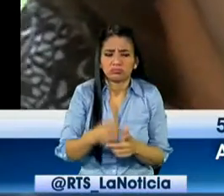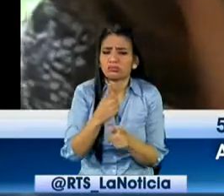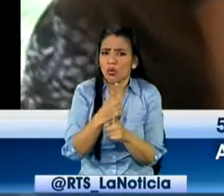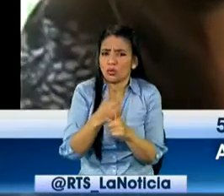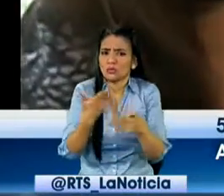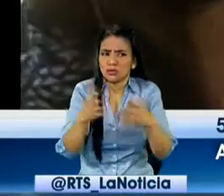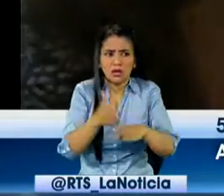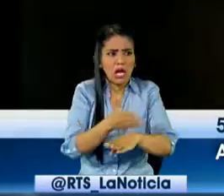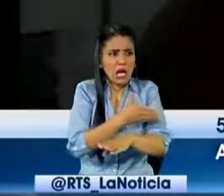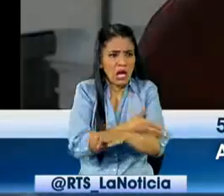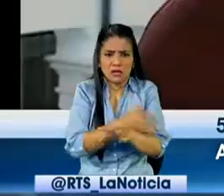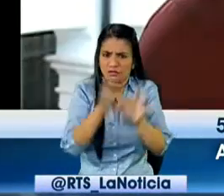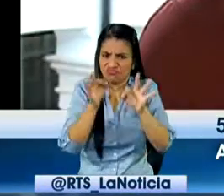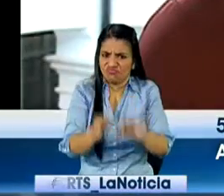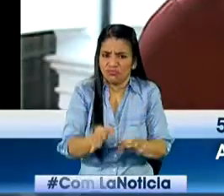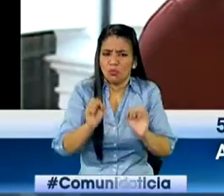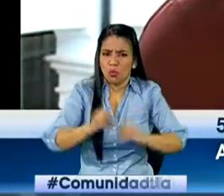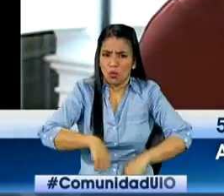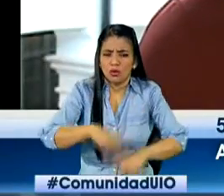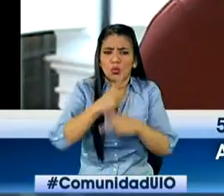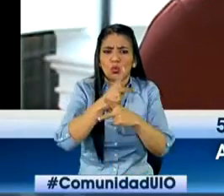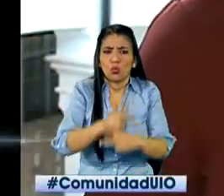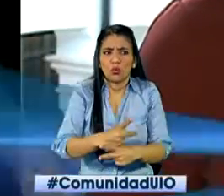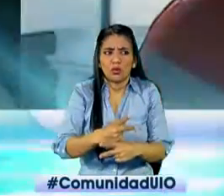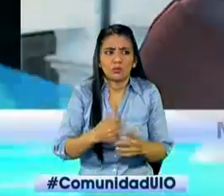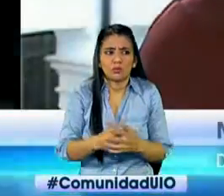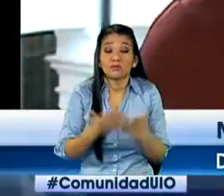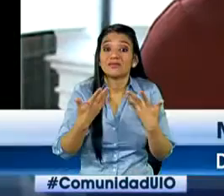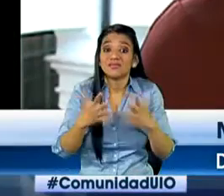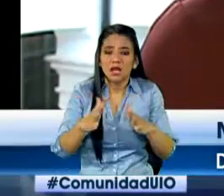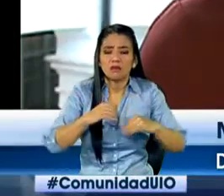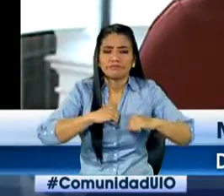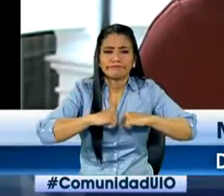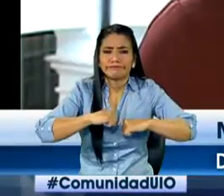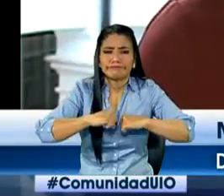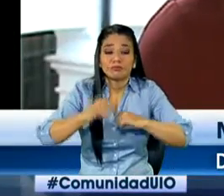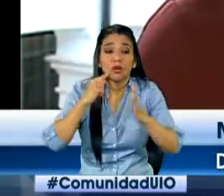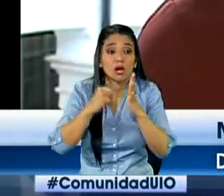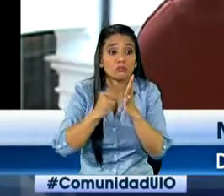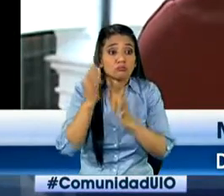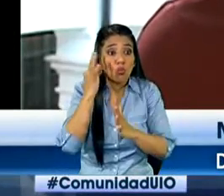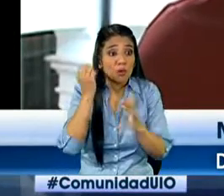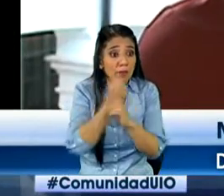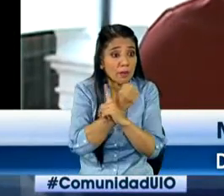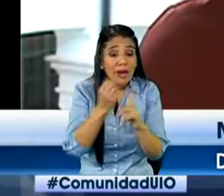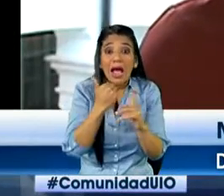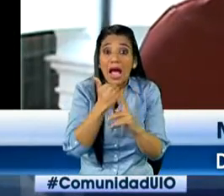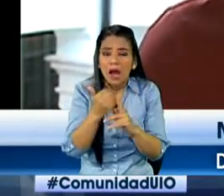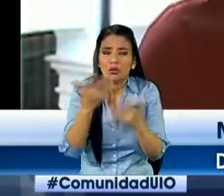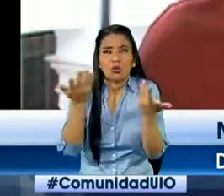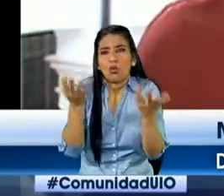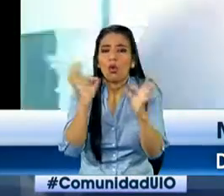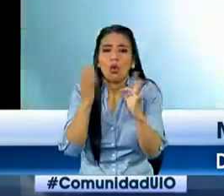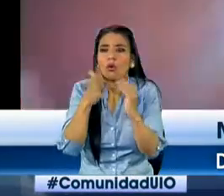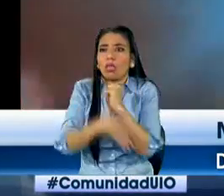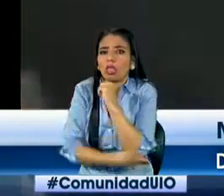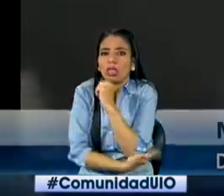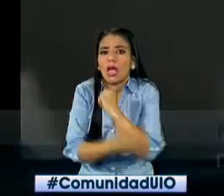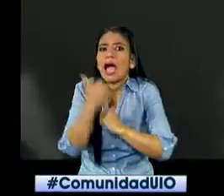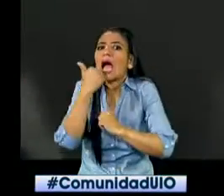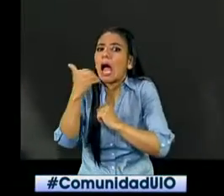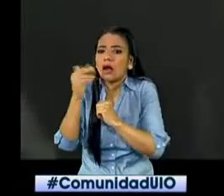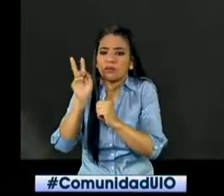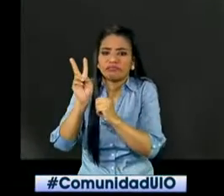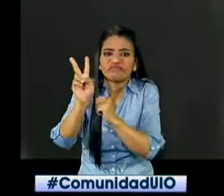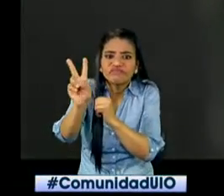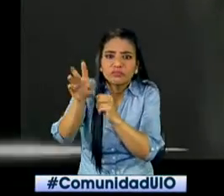este mal. Elaboramos un protocolo de actuación en caso de violencia en el transporte público. Y se sigue trabajando en temas